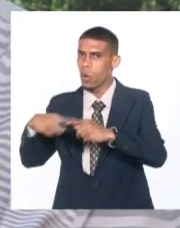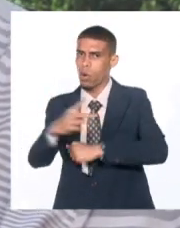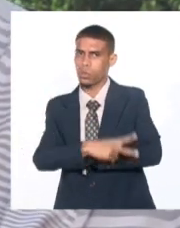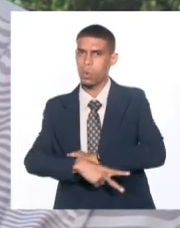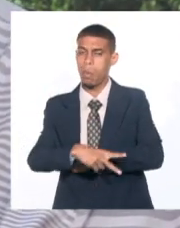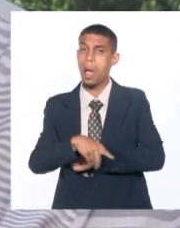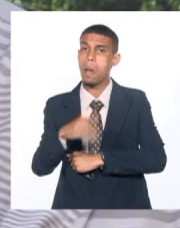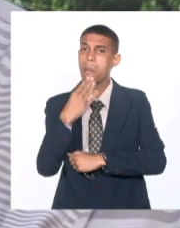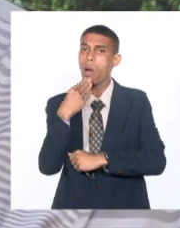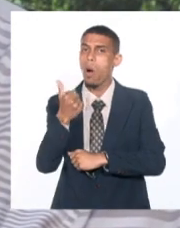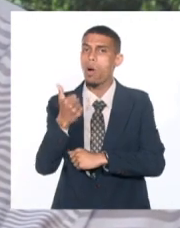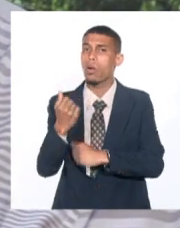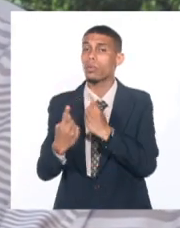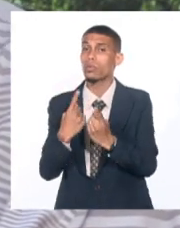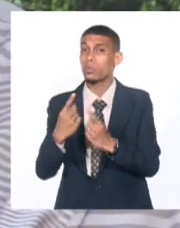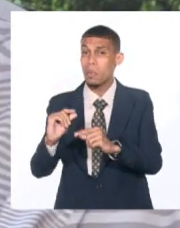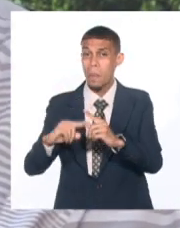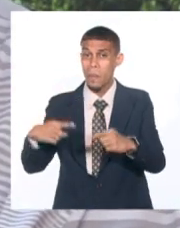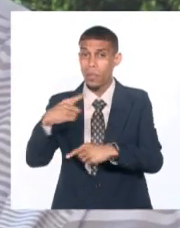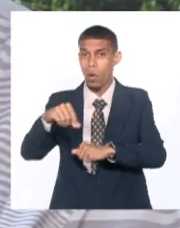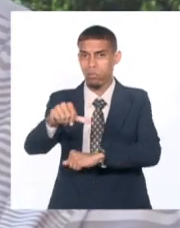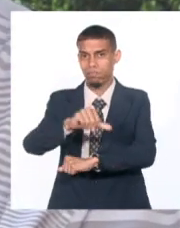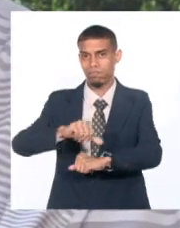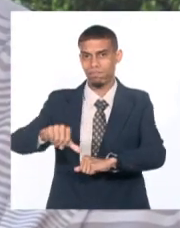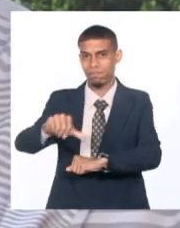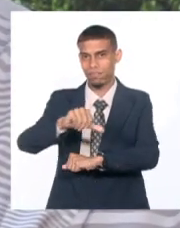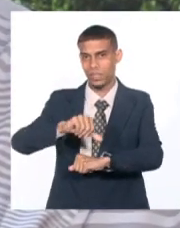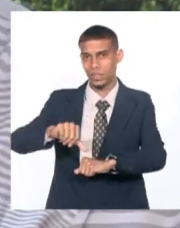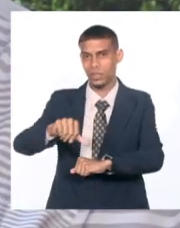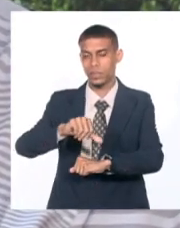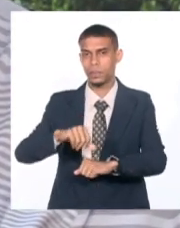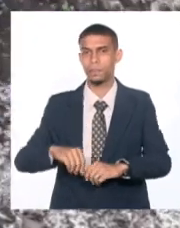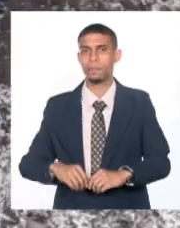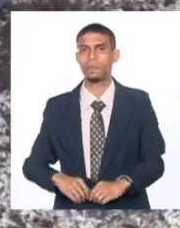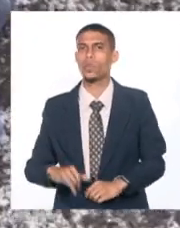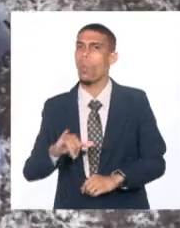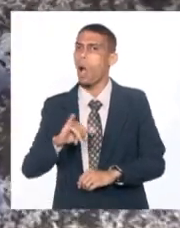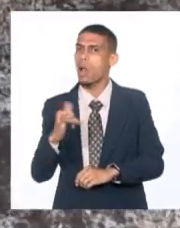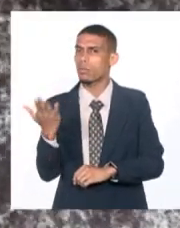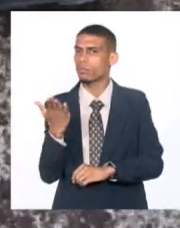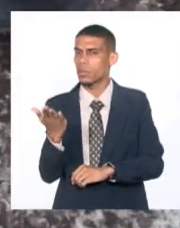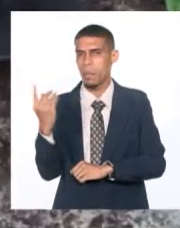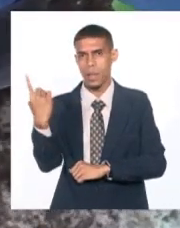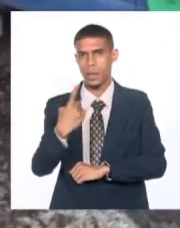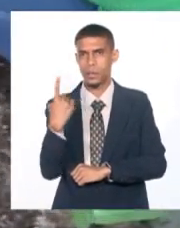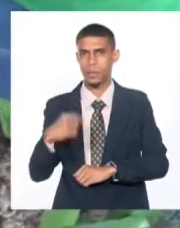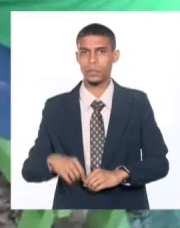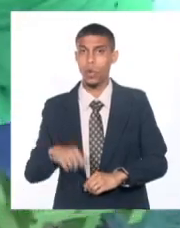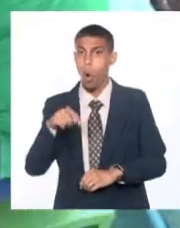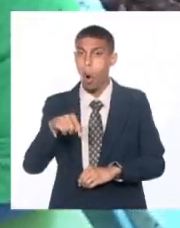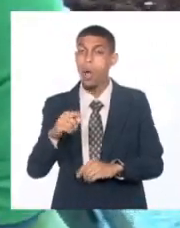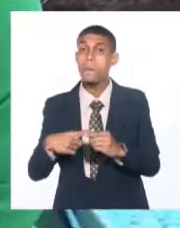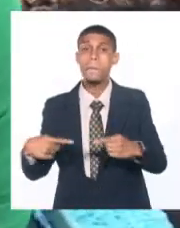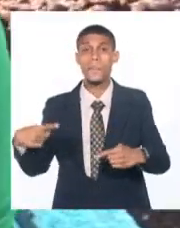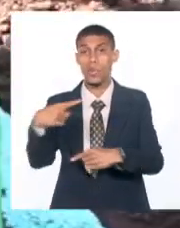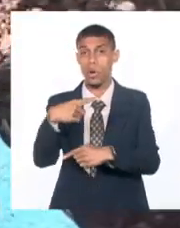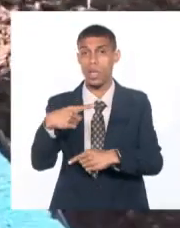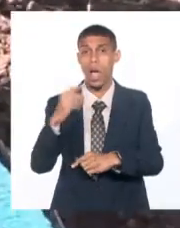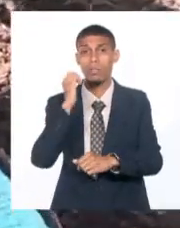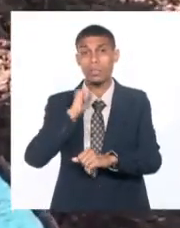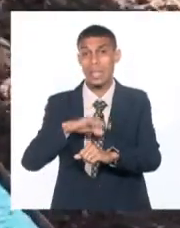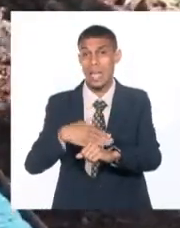cubrir, sobre todo en los biofertilizantes y bioplaguicidas, las demandas nacionales. Hoy es prioridad, además, la producción